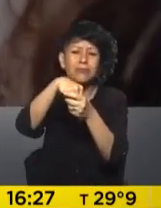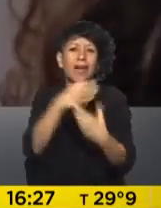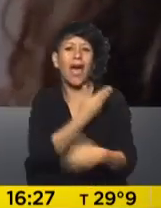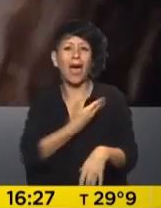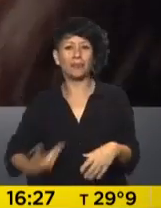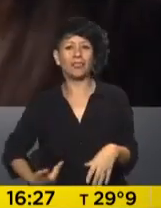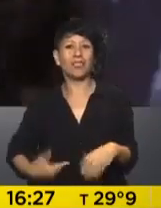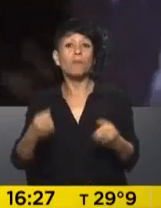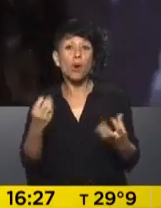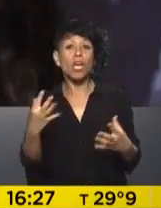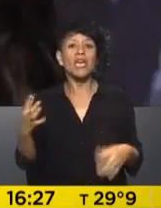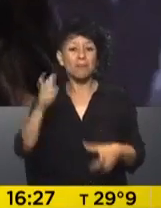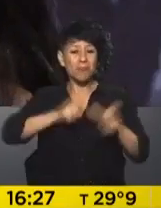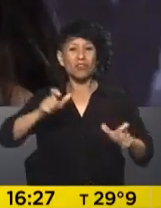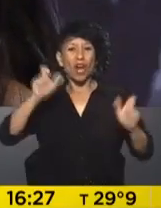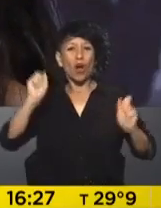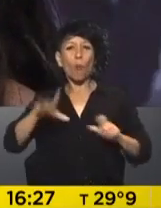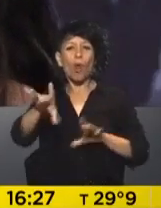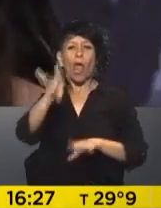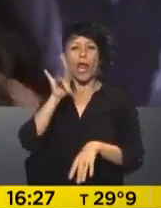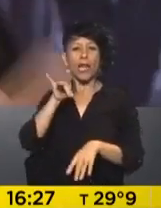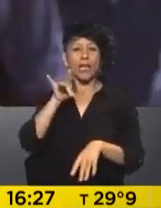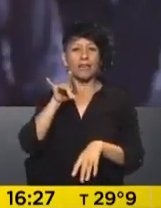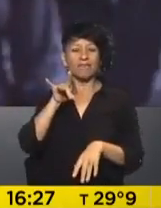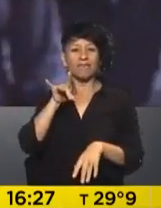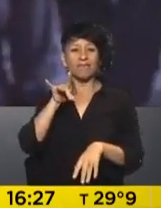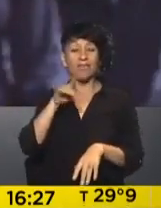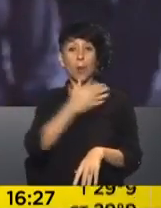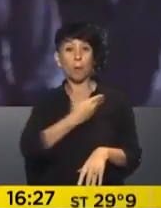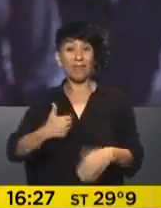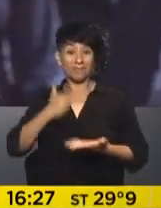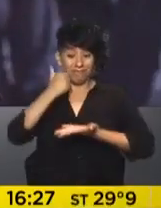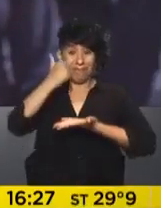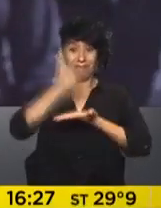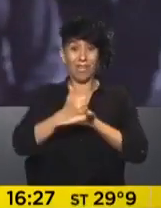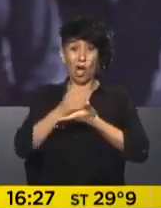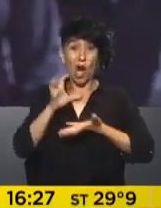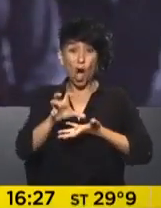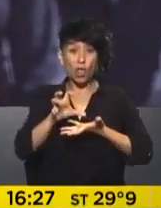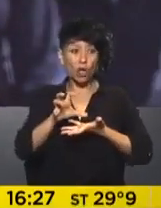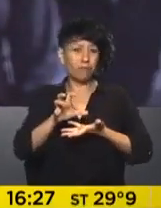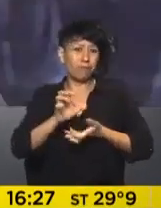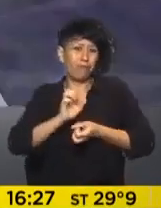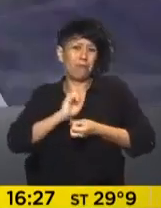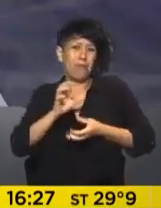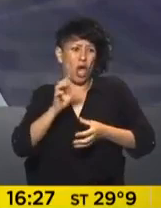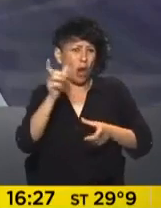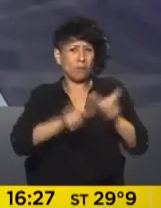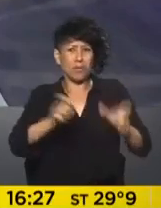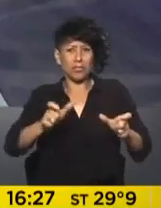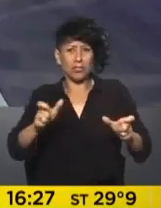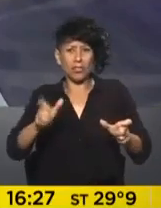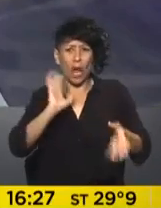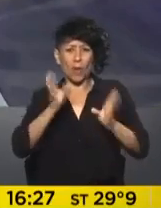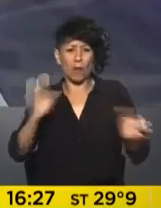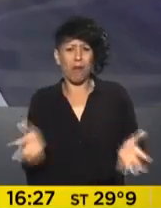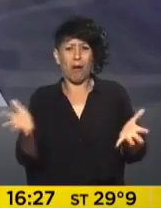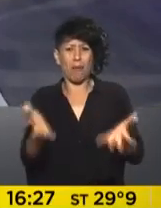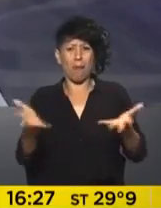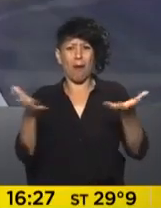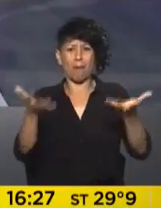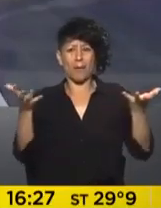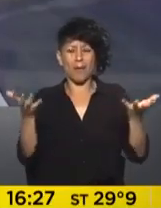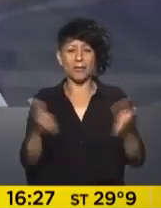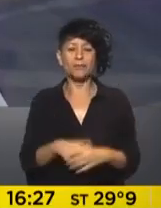vez el odio permitido por el ejecutivo aumenta el grado de violencia entre los civiles. A propósito de lo que decías vos y lo que marcaba al